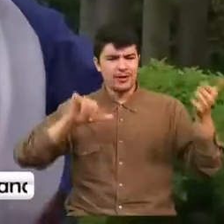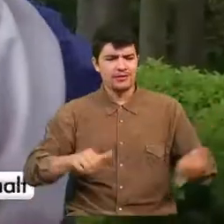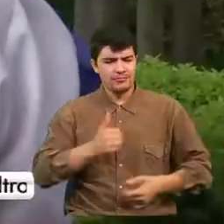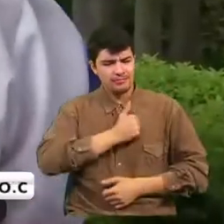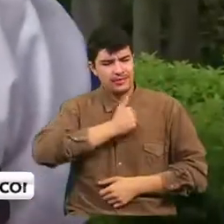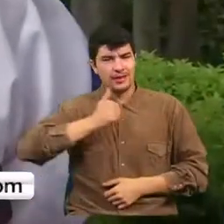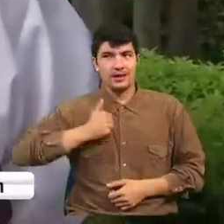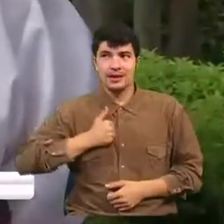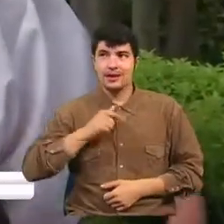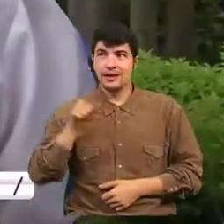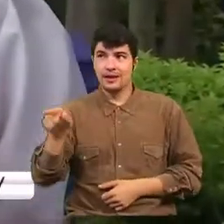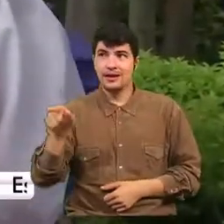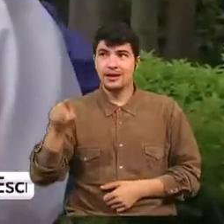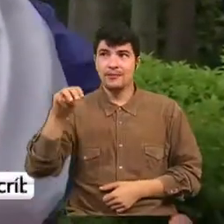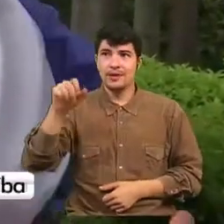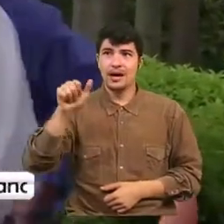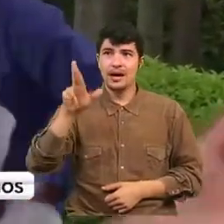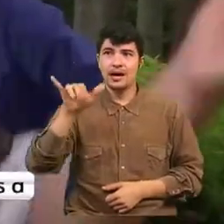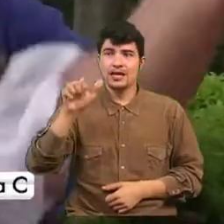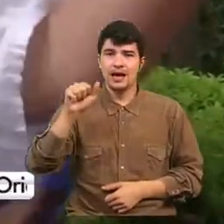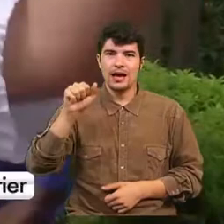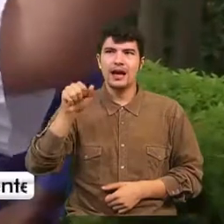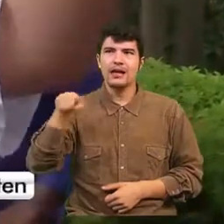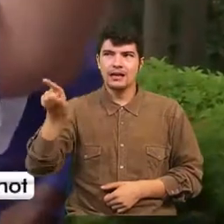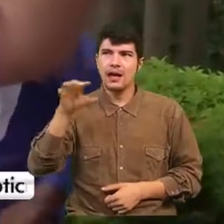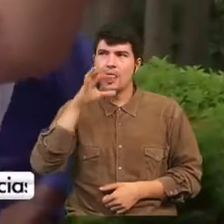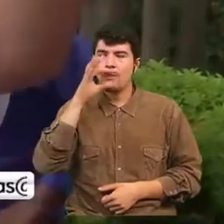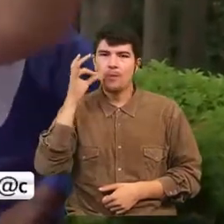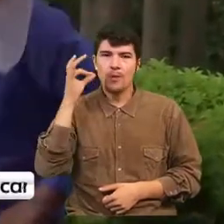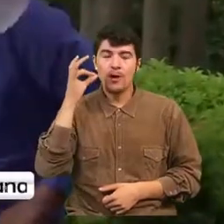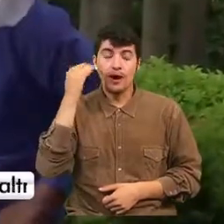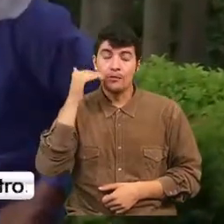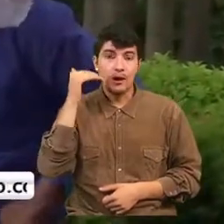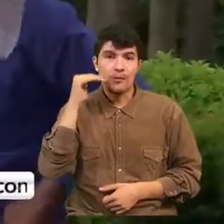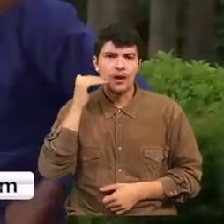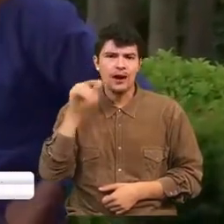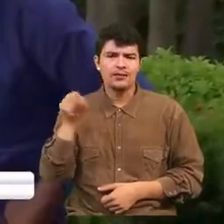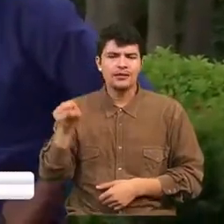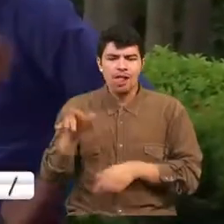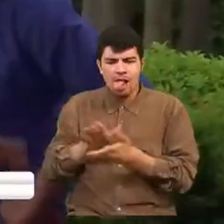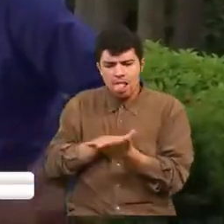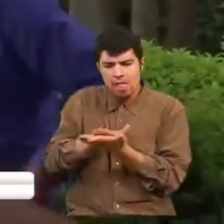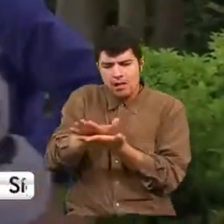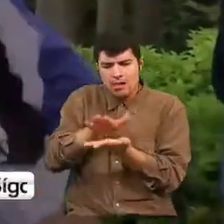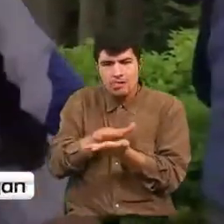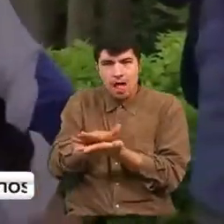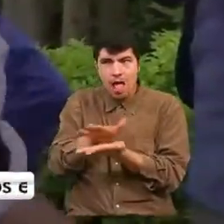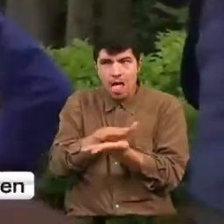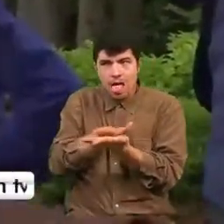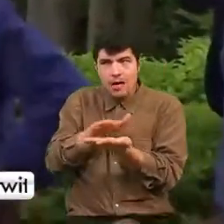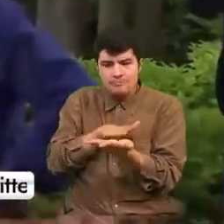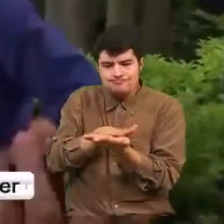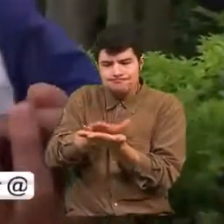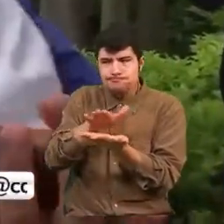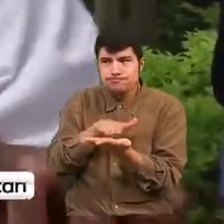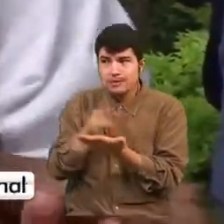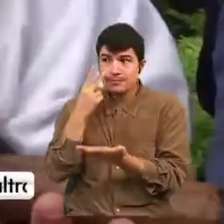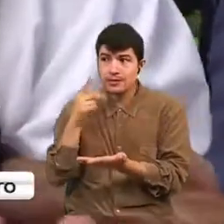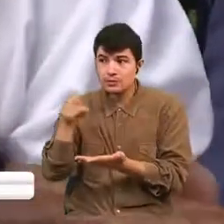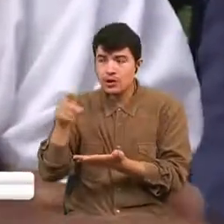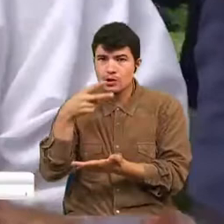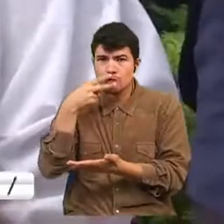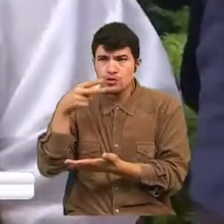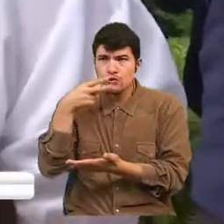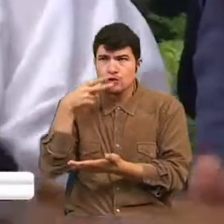Manuela Beltrán Archila era tabacalera de profesión. Ella elaboraba los tabacos artesanales así como estos,